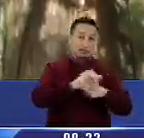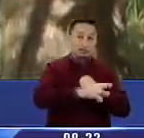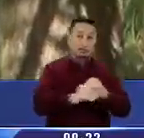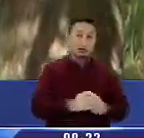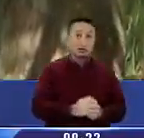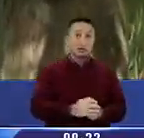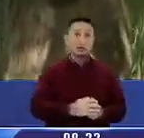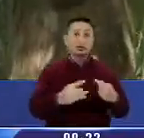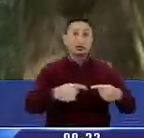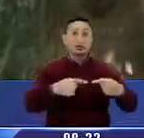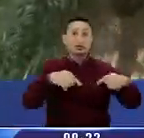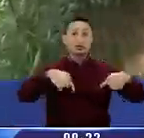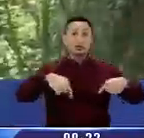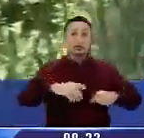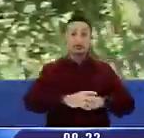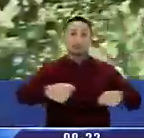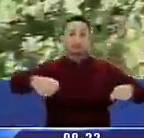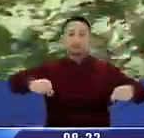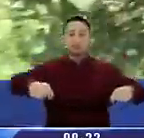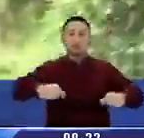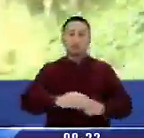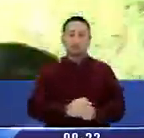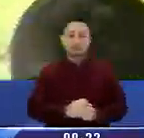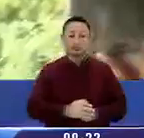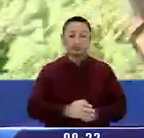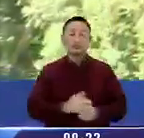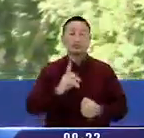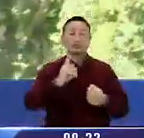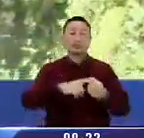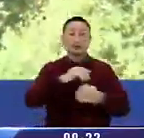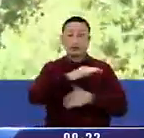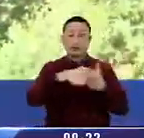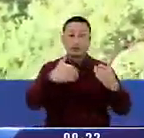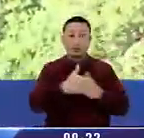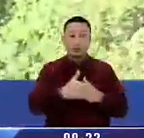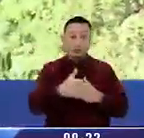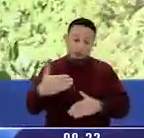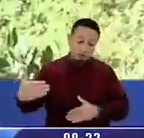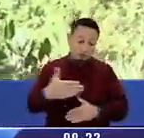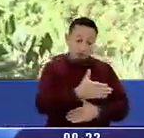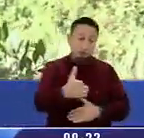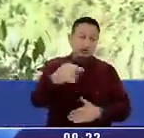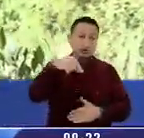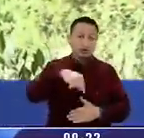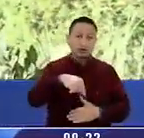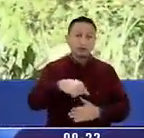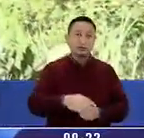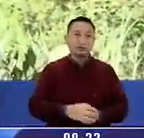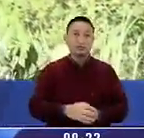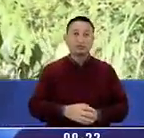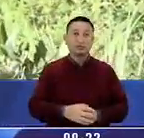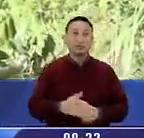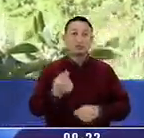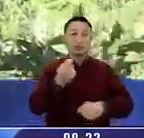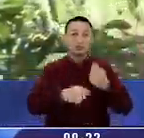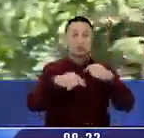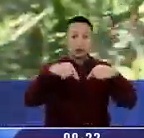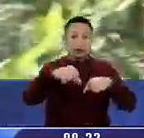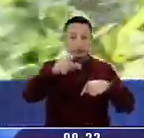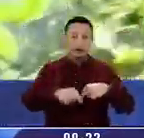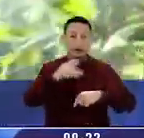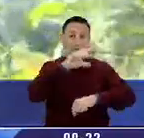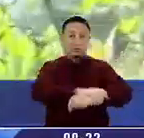grupo motorizado, estamos circulando por todo el centro histórico, y también hemos tenido buenos resultados con esto del microtráfico, hemos detenido varios